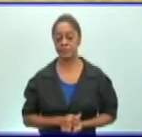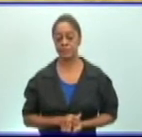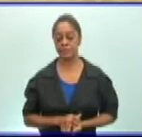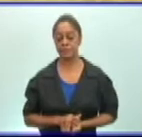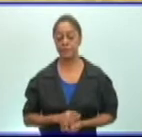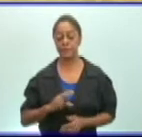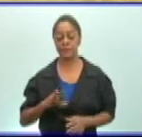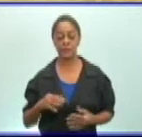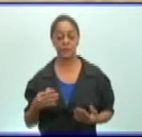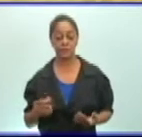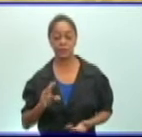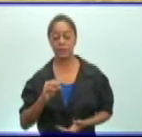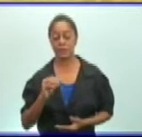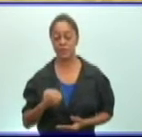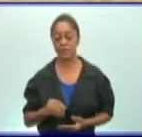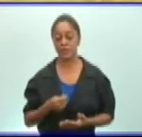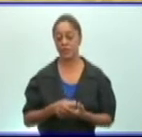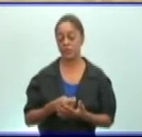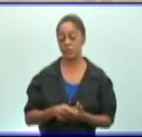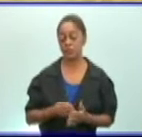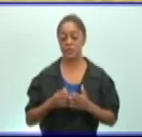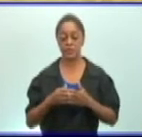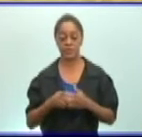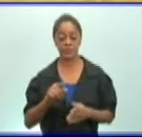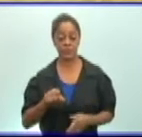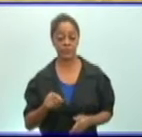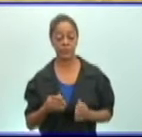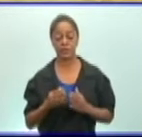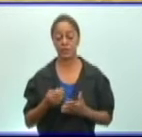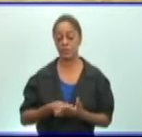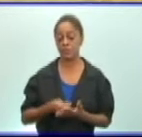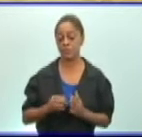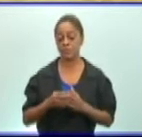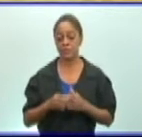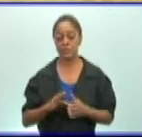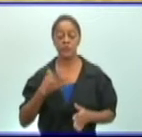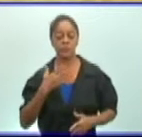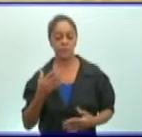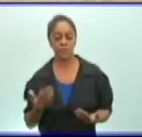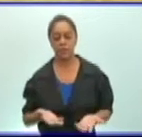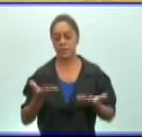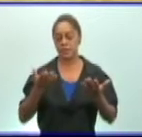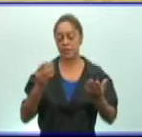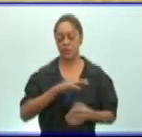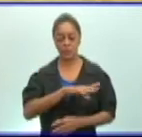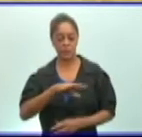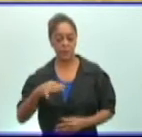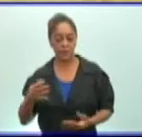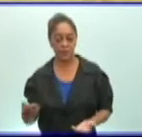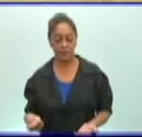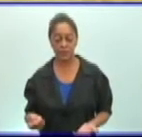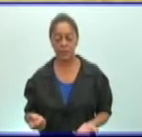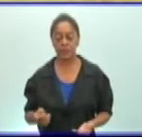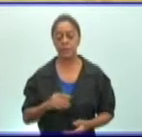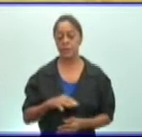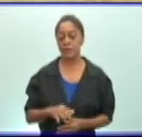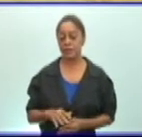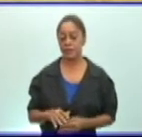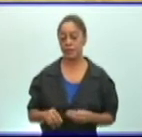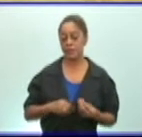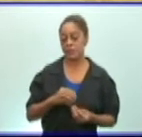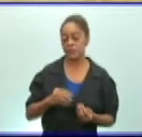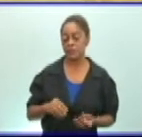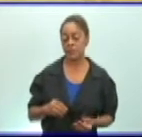Como decía, el comercio marítimo, pero este comercio marítimo está condicionado por el desarrollo de las costas, está condicionado por